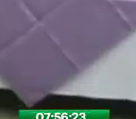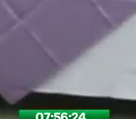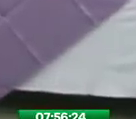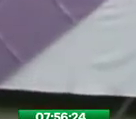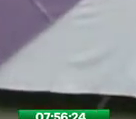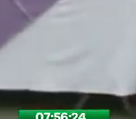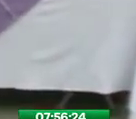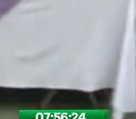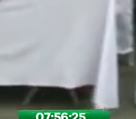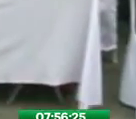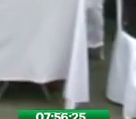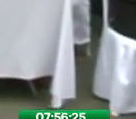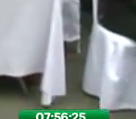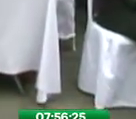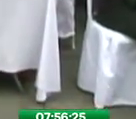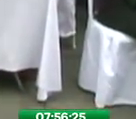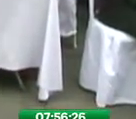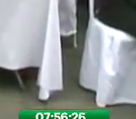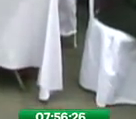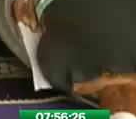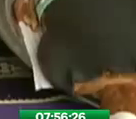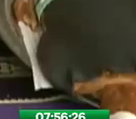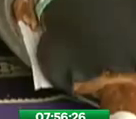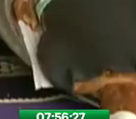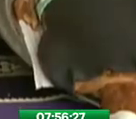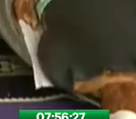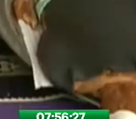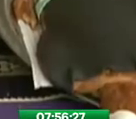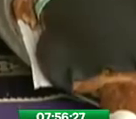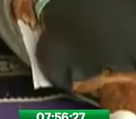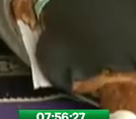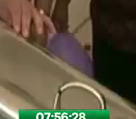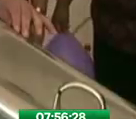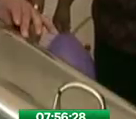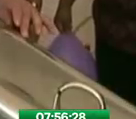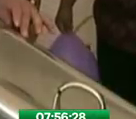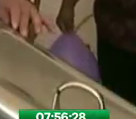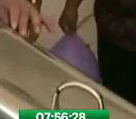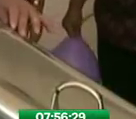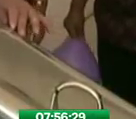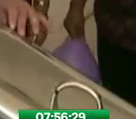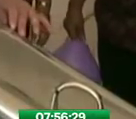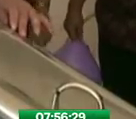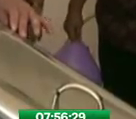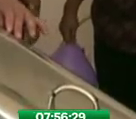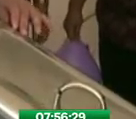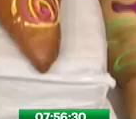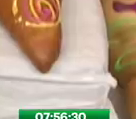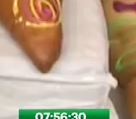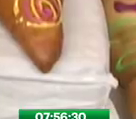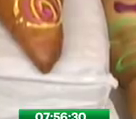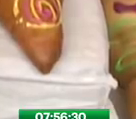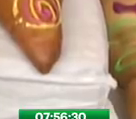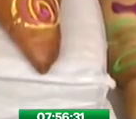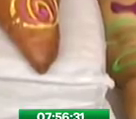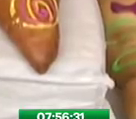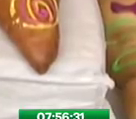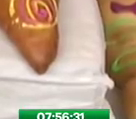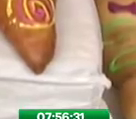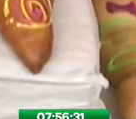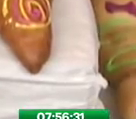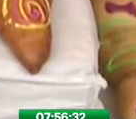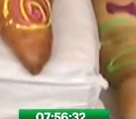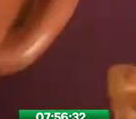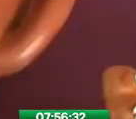La Plaza Andrade Marín en el centro de Quito fue el escenario donde las comerciantes promocionaron la bebida tradicional y las guaguas de pan, decoradas